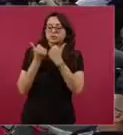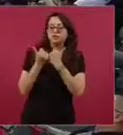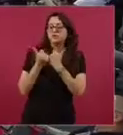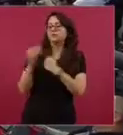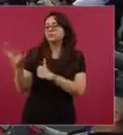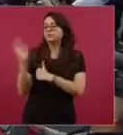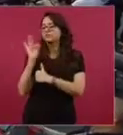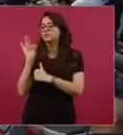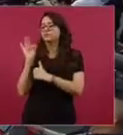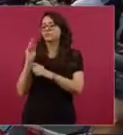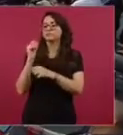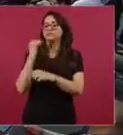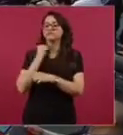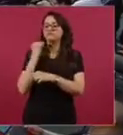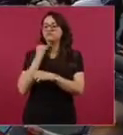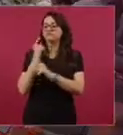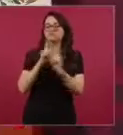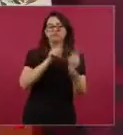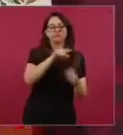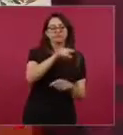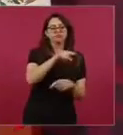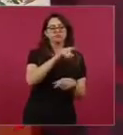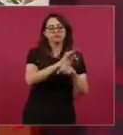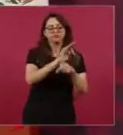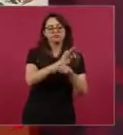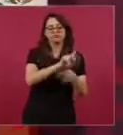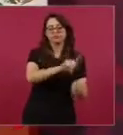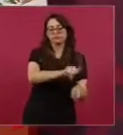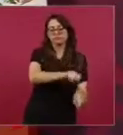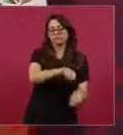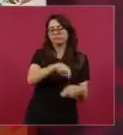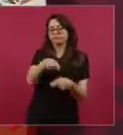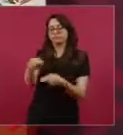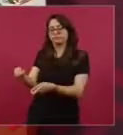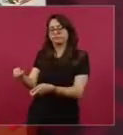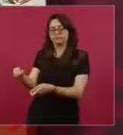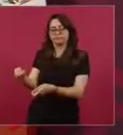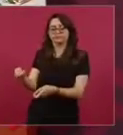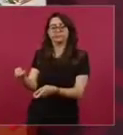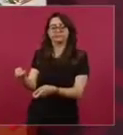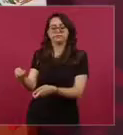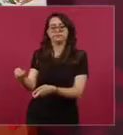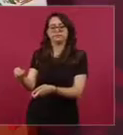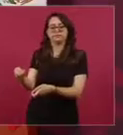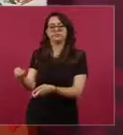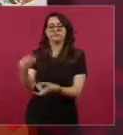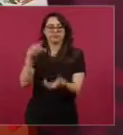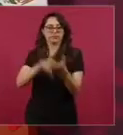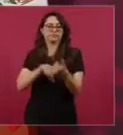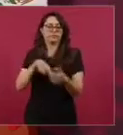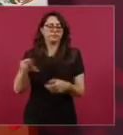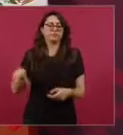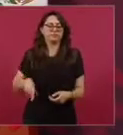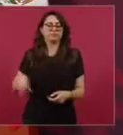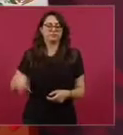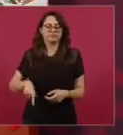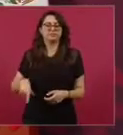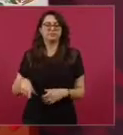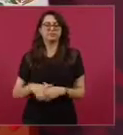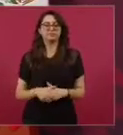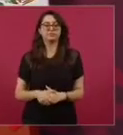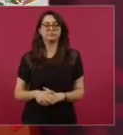quién decide Quién va a defender a quién son los del gobierno